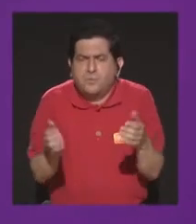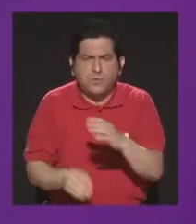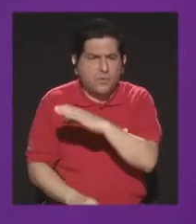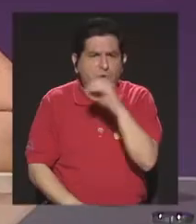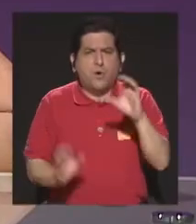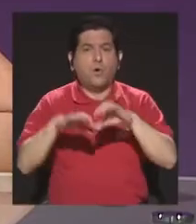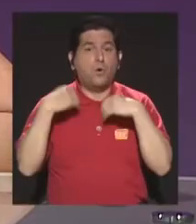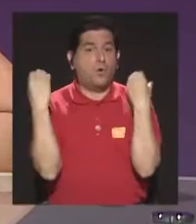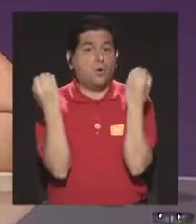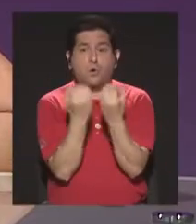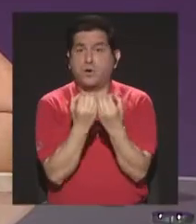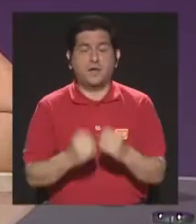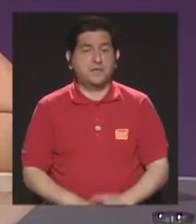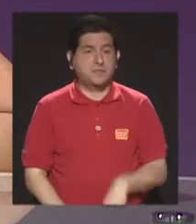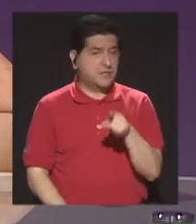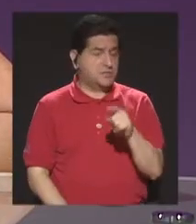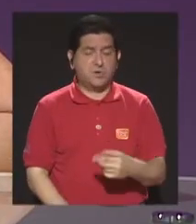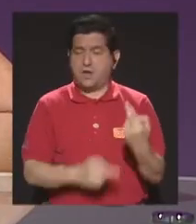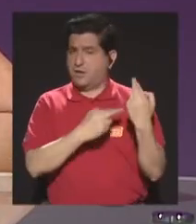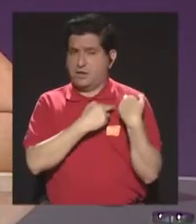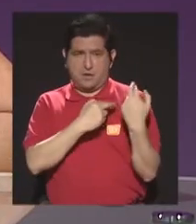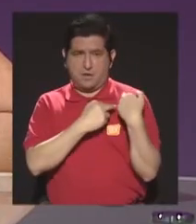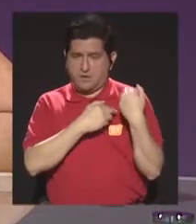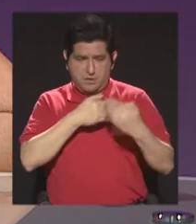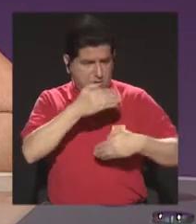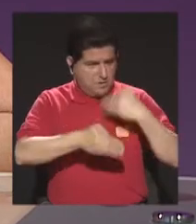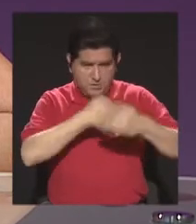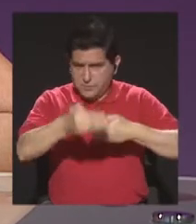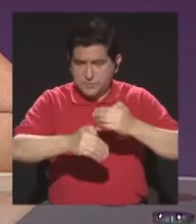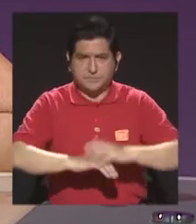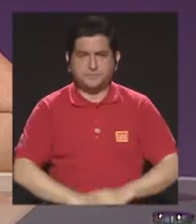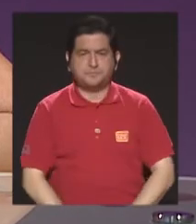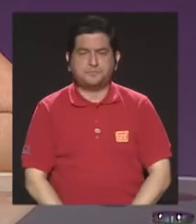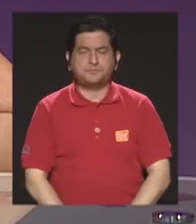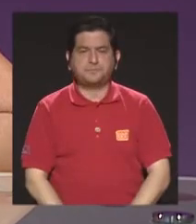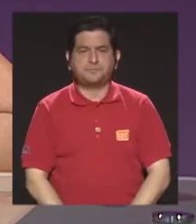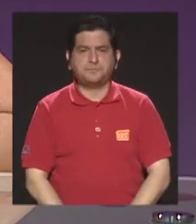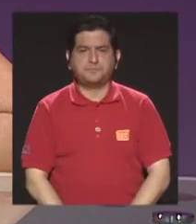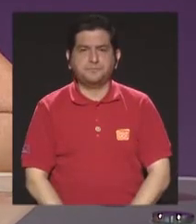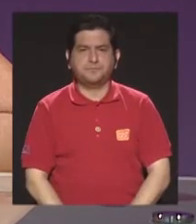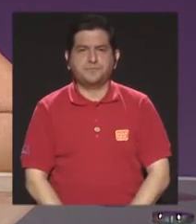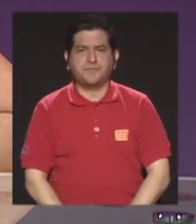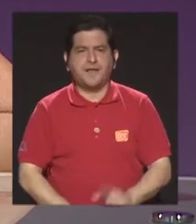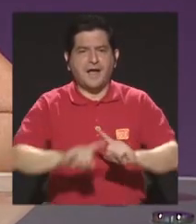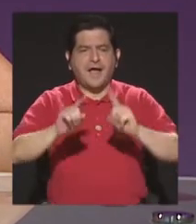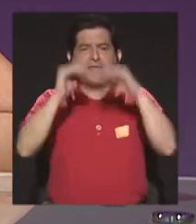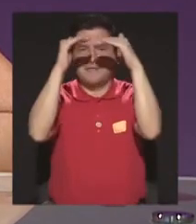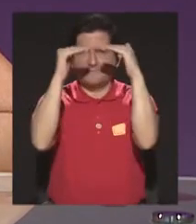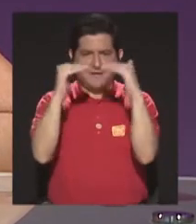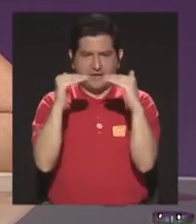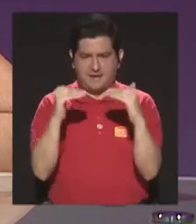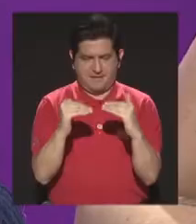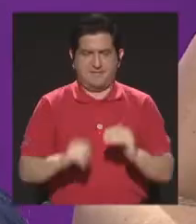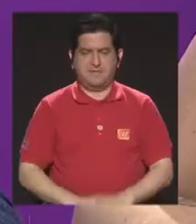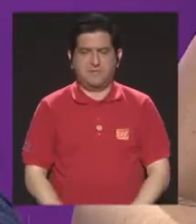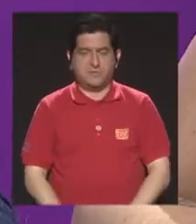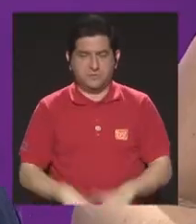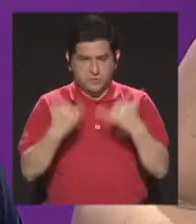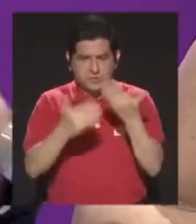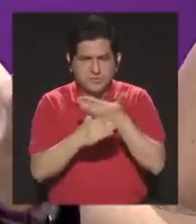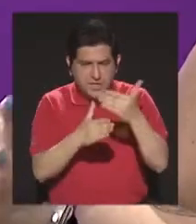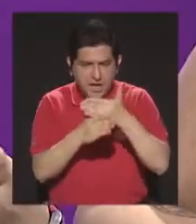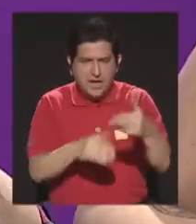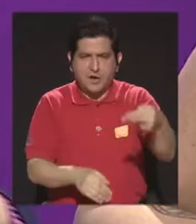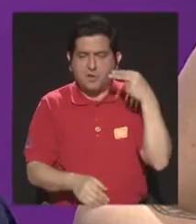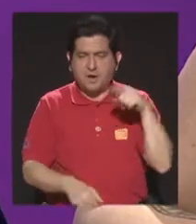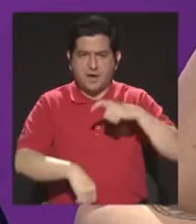la organización no se encarga de este siguiente paso? Hay distintos niveles de acercamiento. Uh-huh. Una vez que comparten la historia,